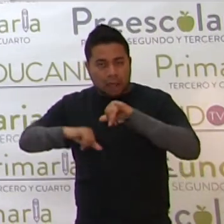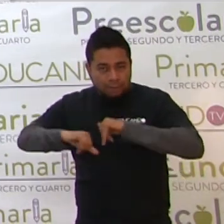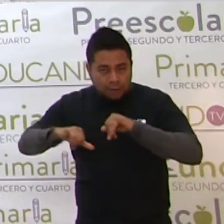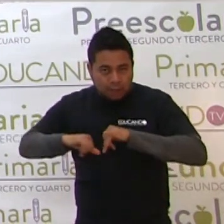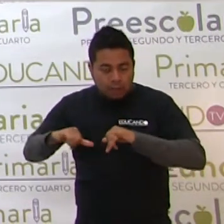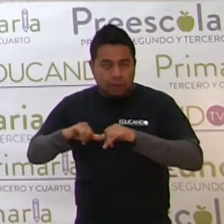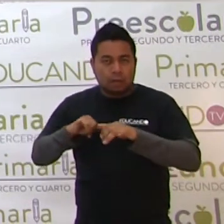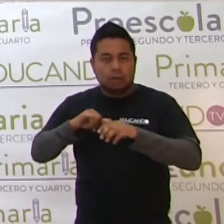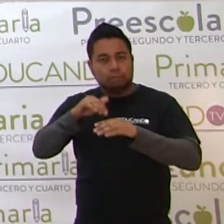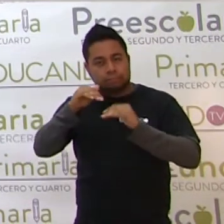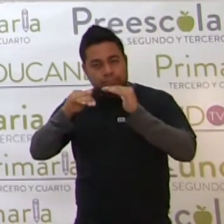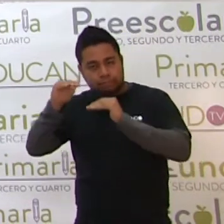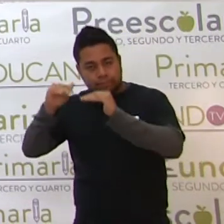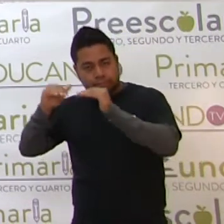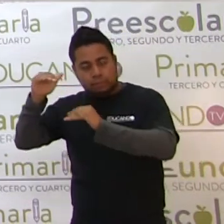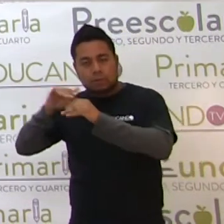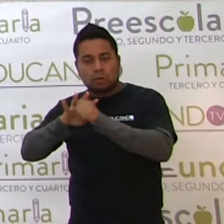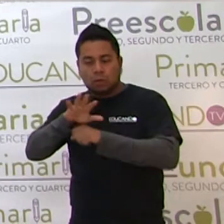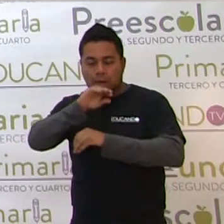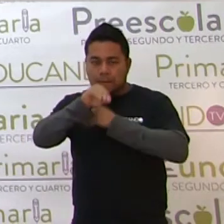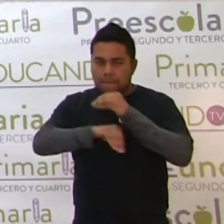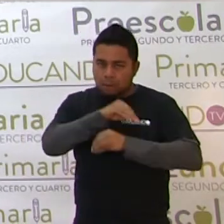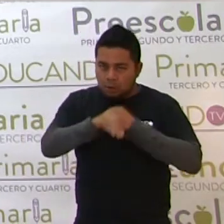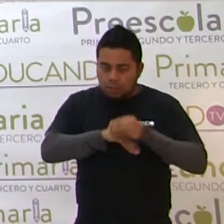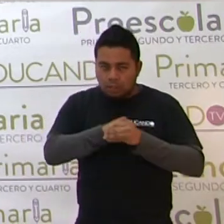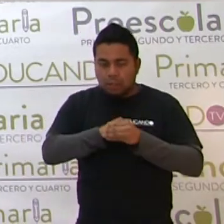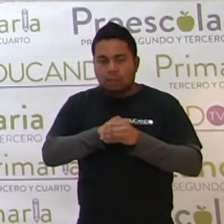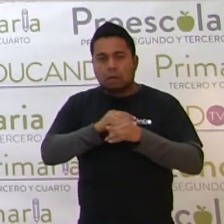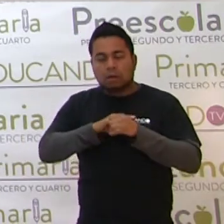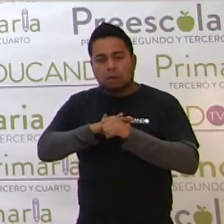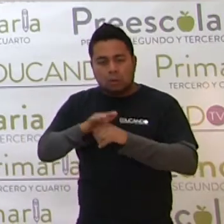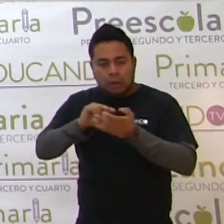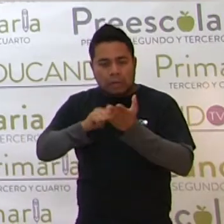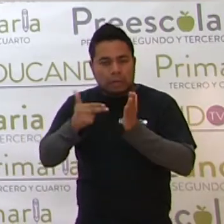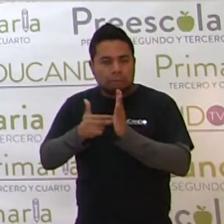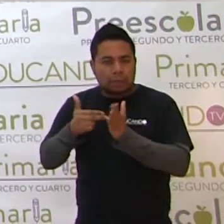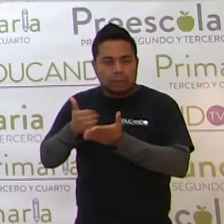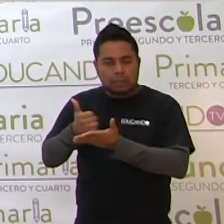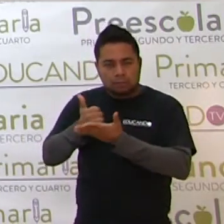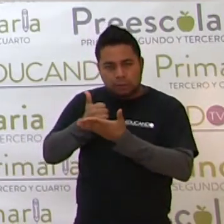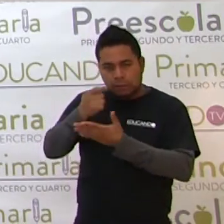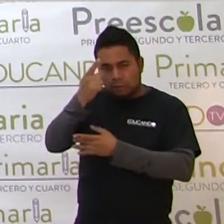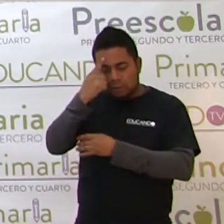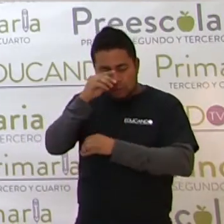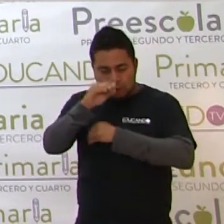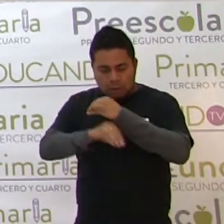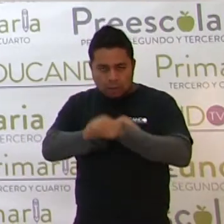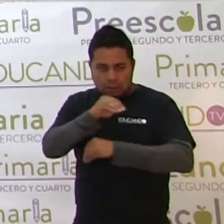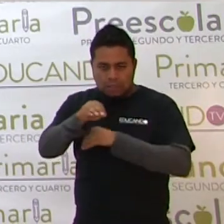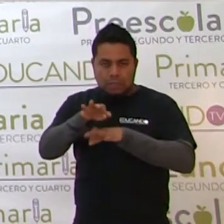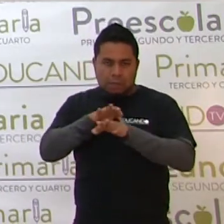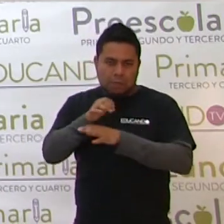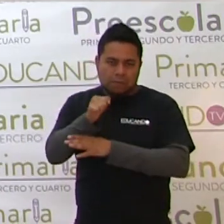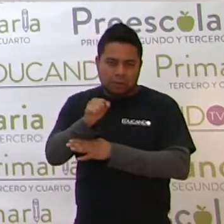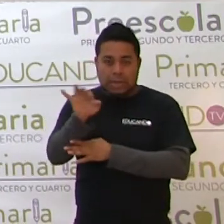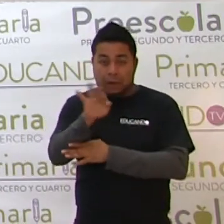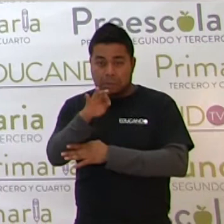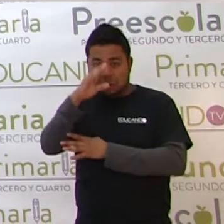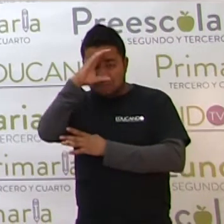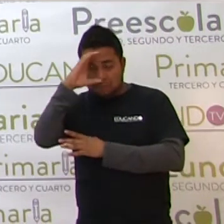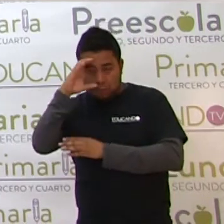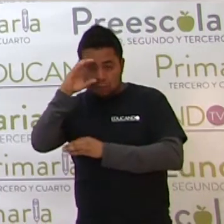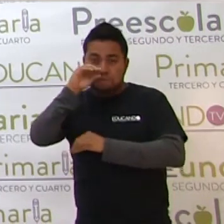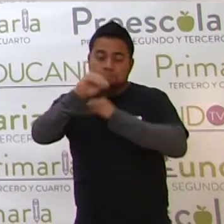qué argumento o qué elemento vamos a agregarle, o qué herramienta vamos a utilizar para enriquecer el trabajo. Tal vez imágenes